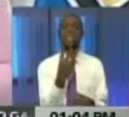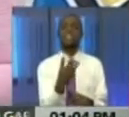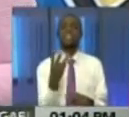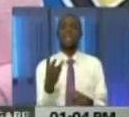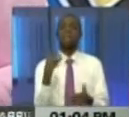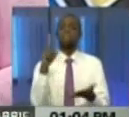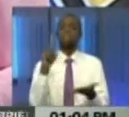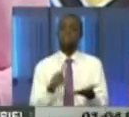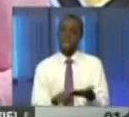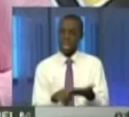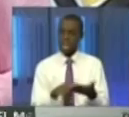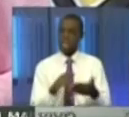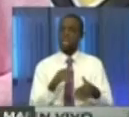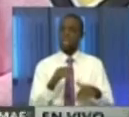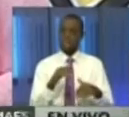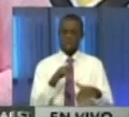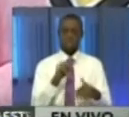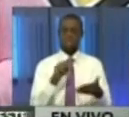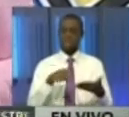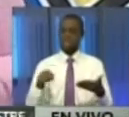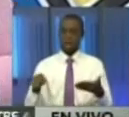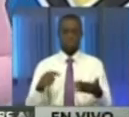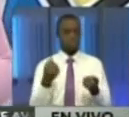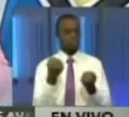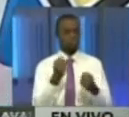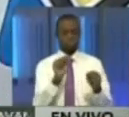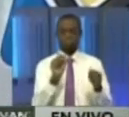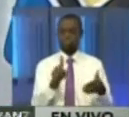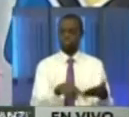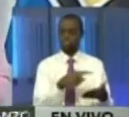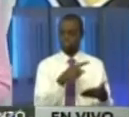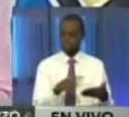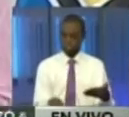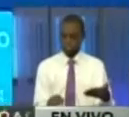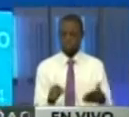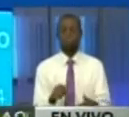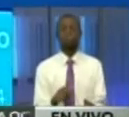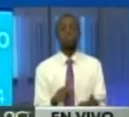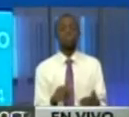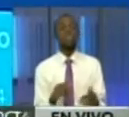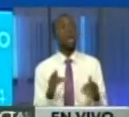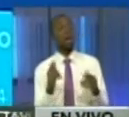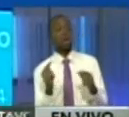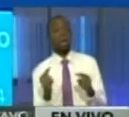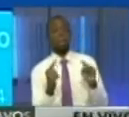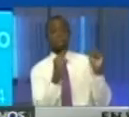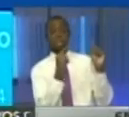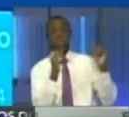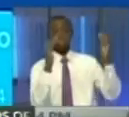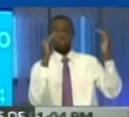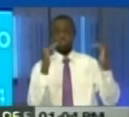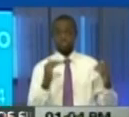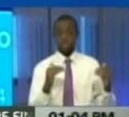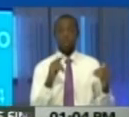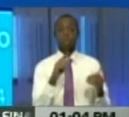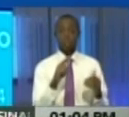233.573 firmas. Y viene una parte interesante, es decir, quedaron